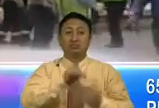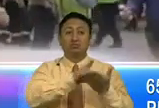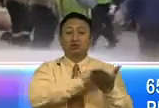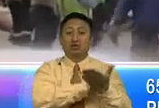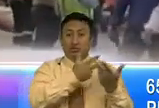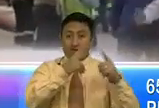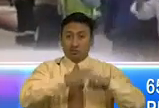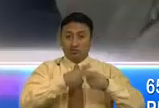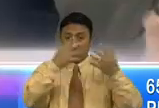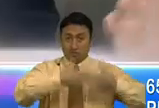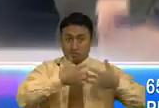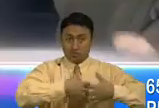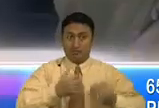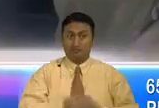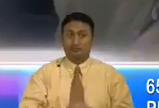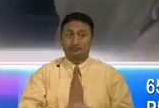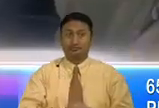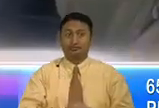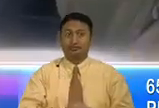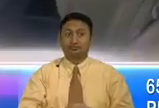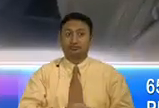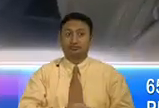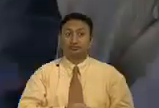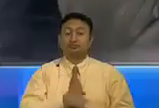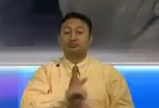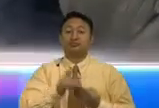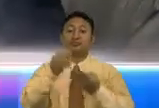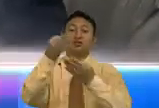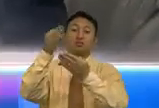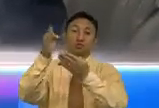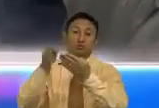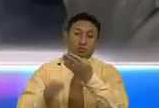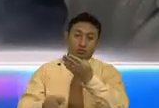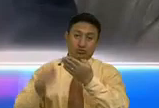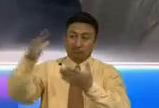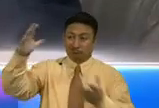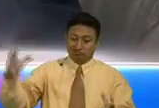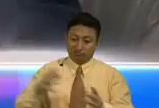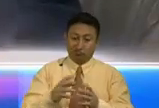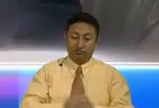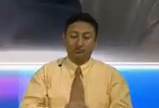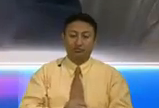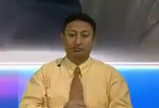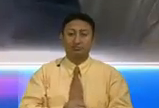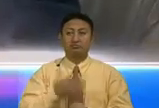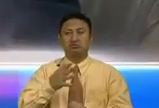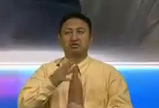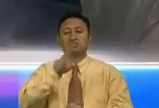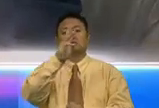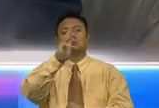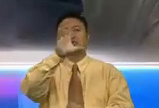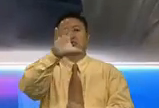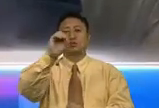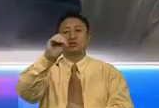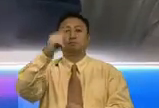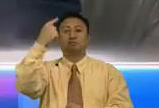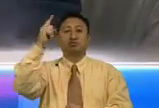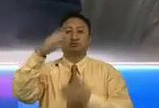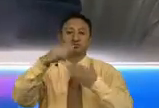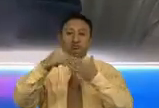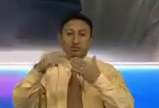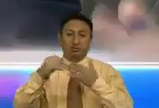óptimas condiciones. Si consolidamos los presupuestos correctivos, llegan a no menos de 650 millones de dólares para cada una